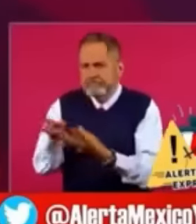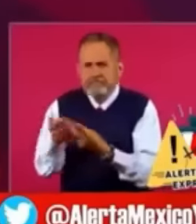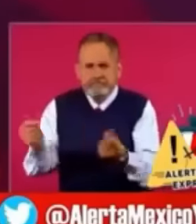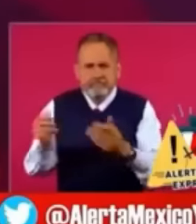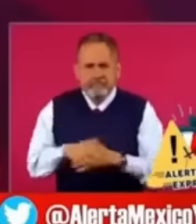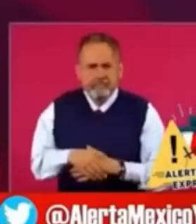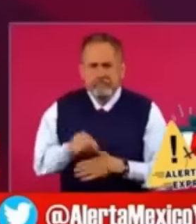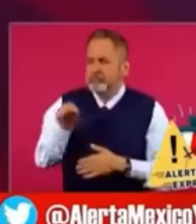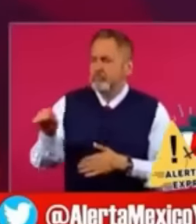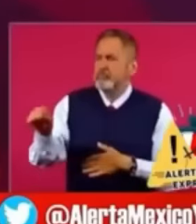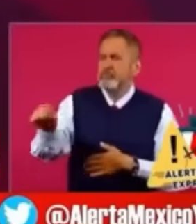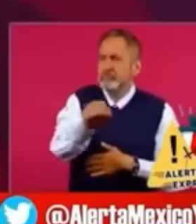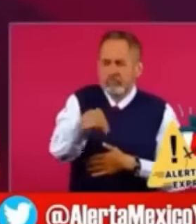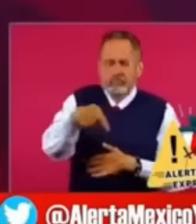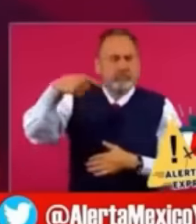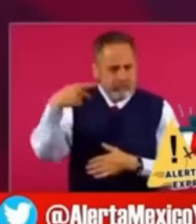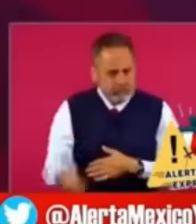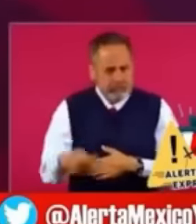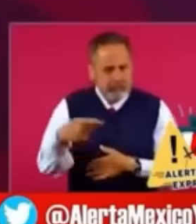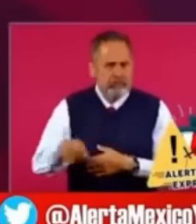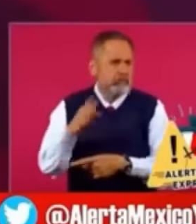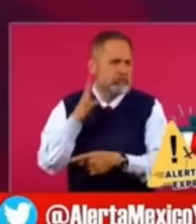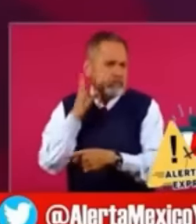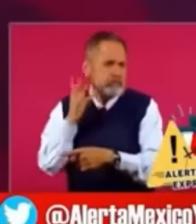en las instituciones de nuestro país.